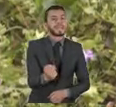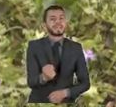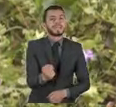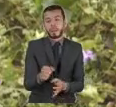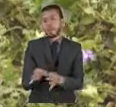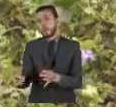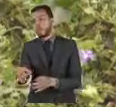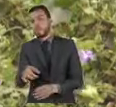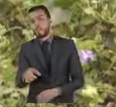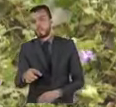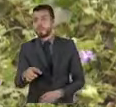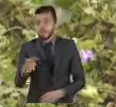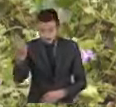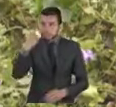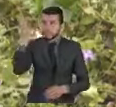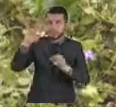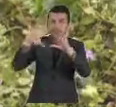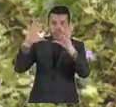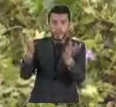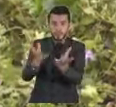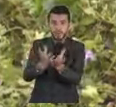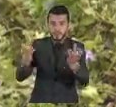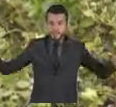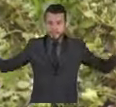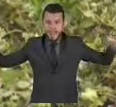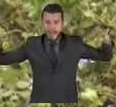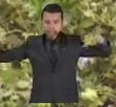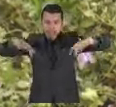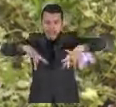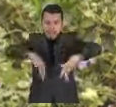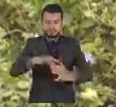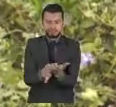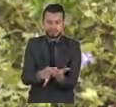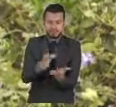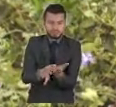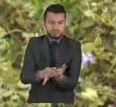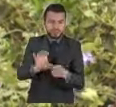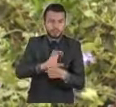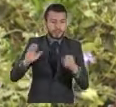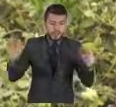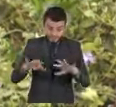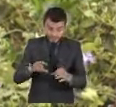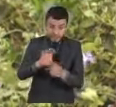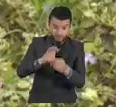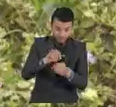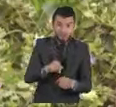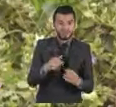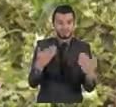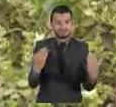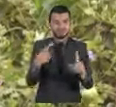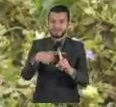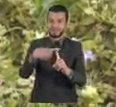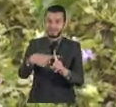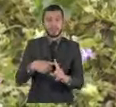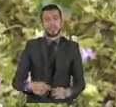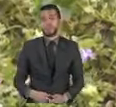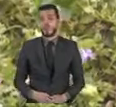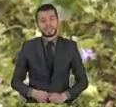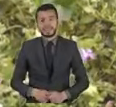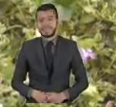Esa ya es una tendencia global consolidada. Pero no vivimos en buenas ciudades. Y yo diría